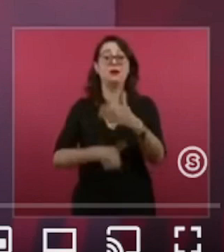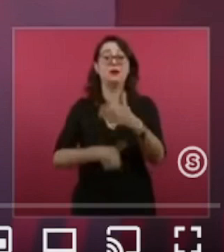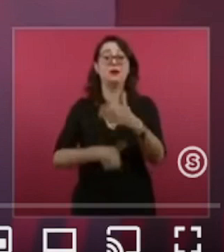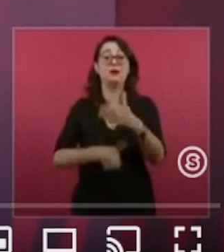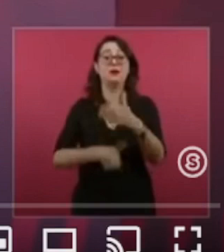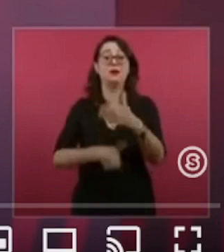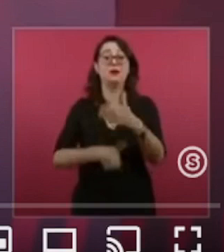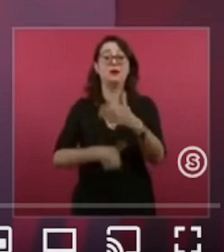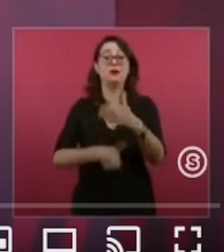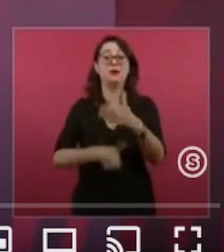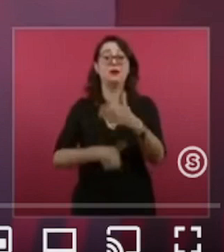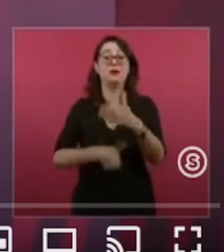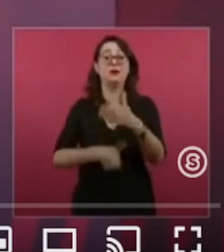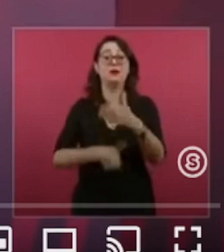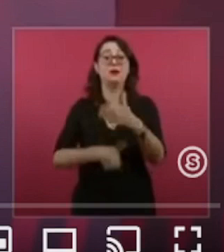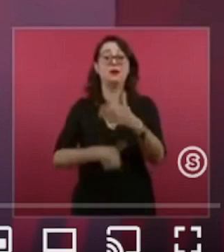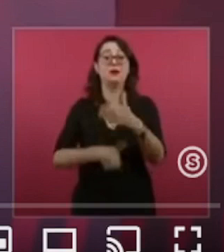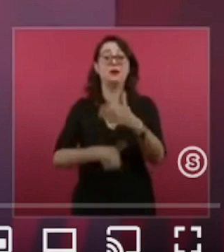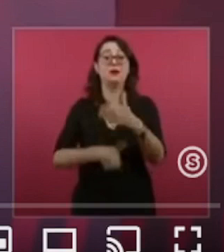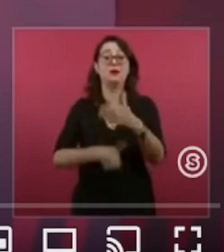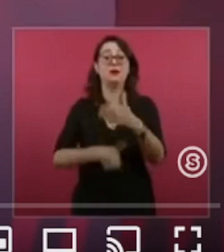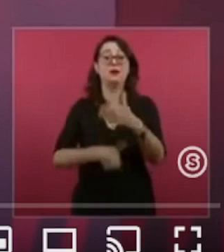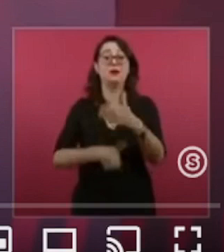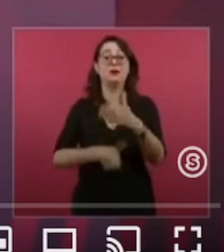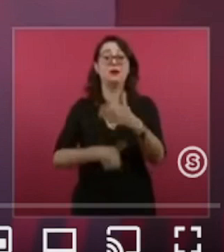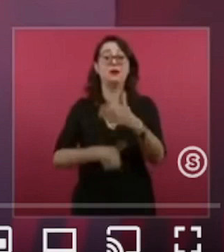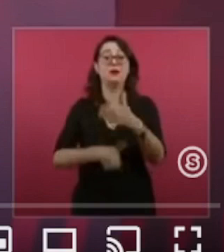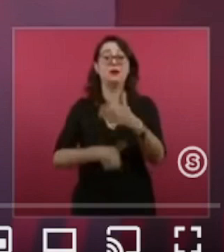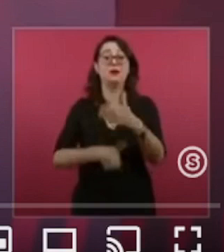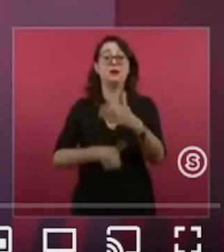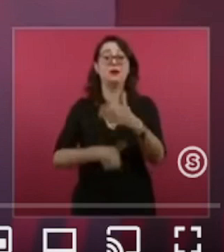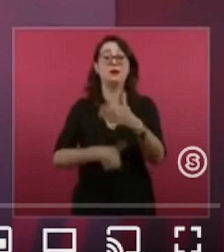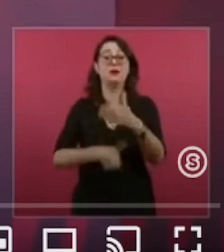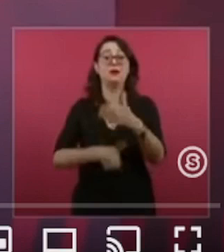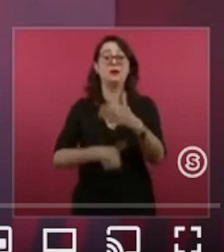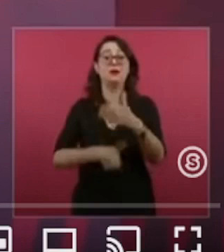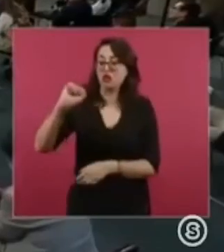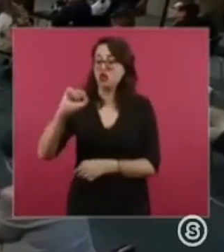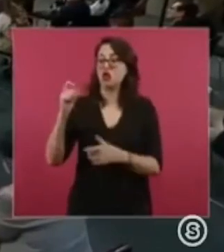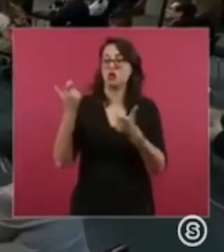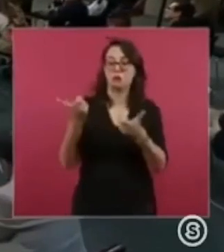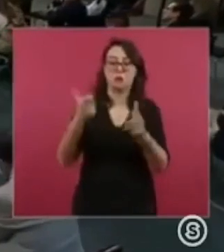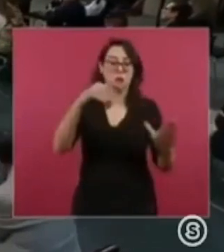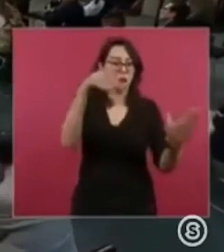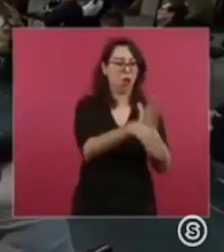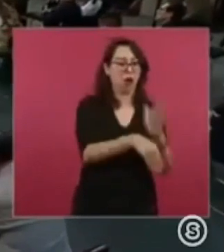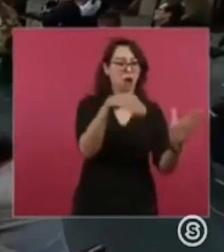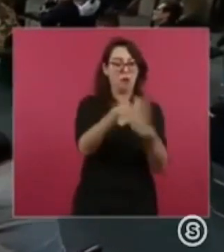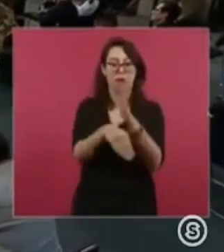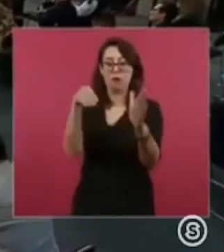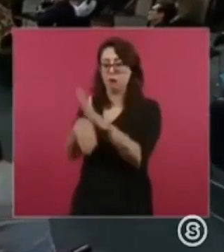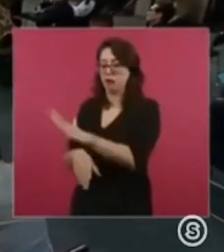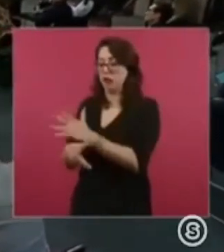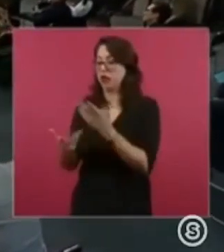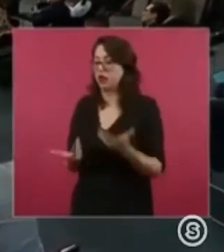PRI también quitó empresas al extranjero. Expropió el petróleo. Comparando a Milei con